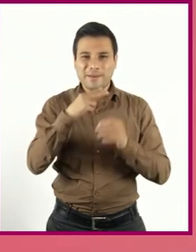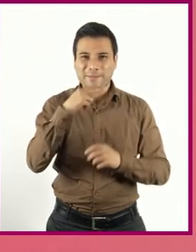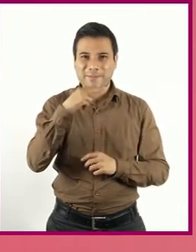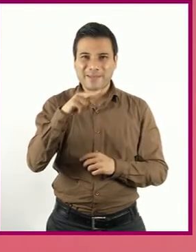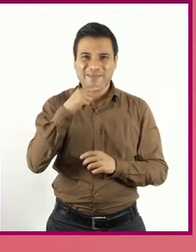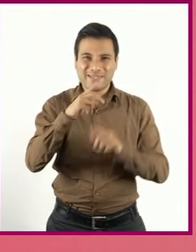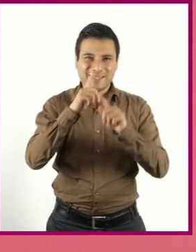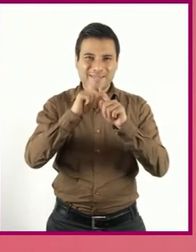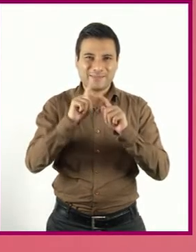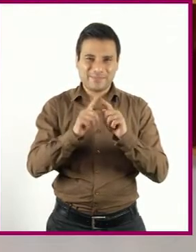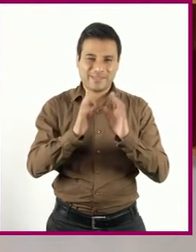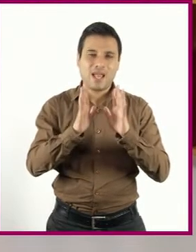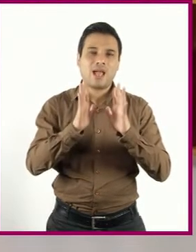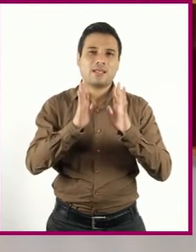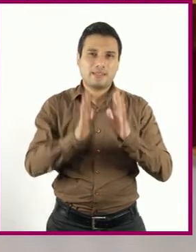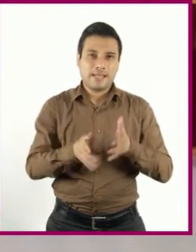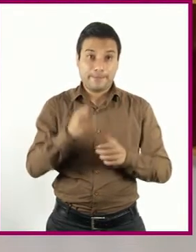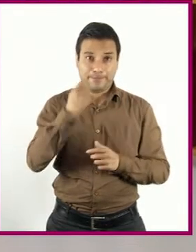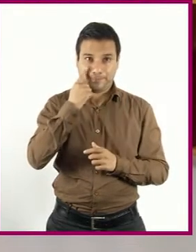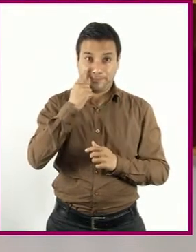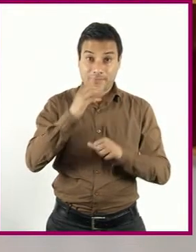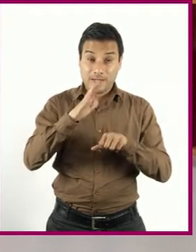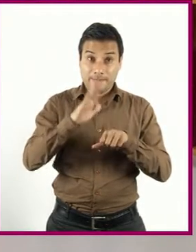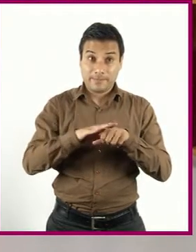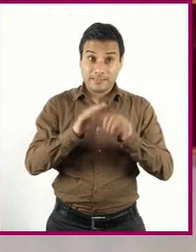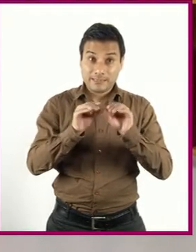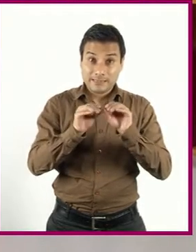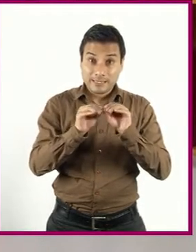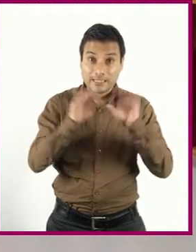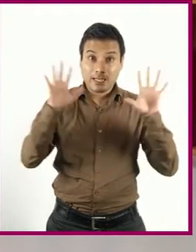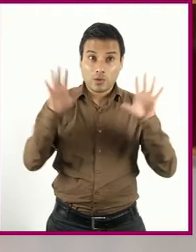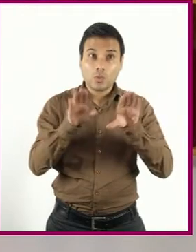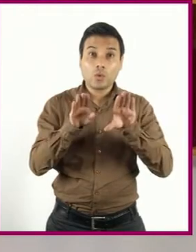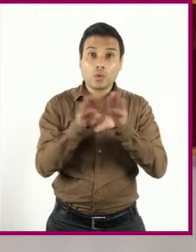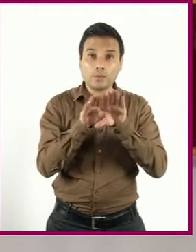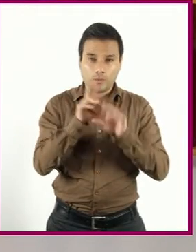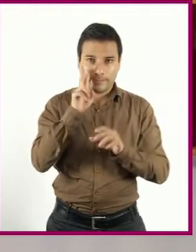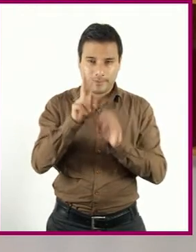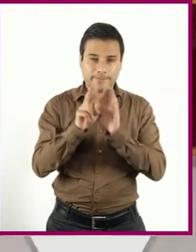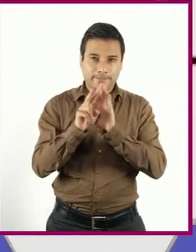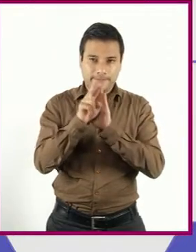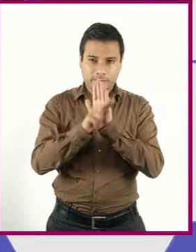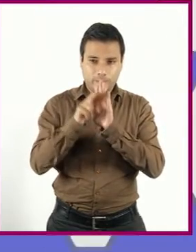reglamentos. Para que nos quede más claro, veamos el siguiente video.